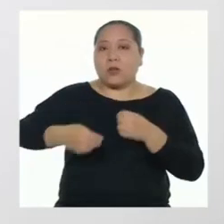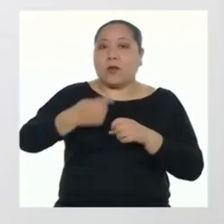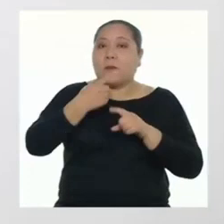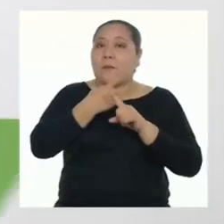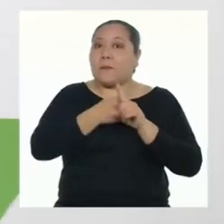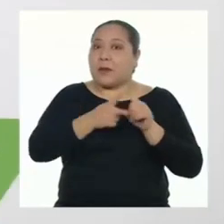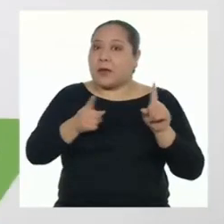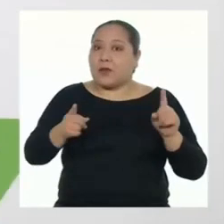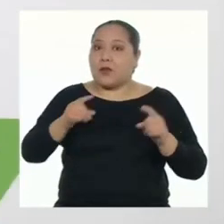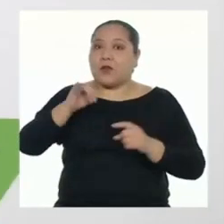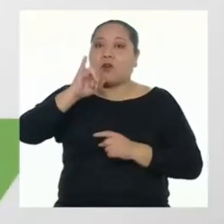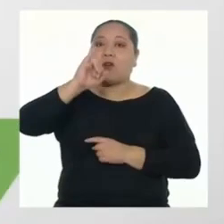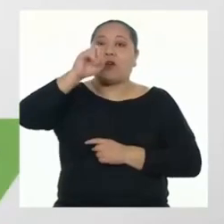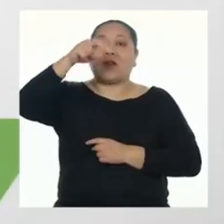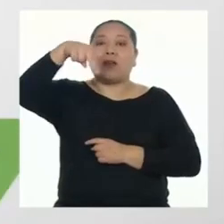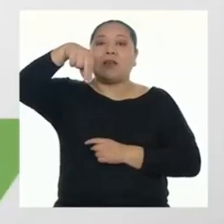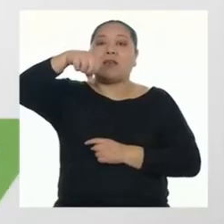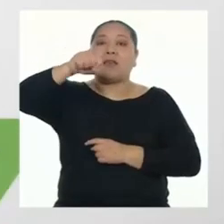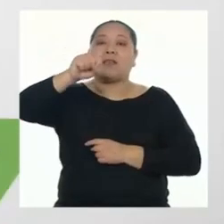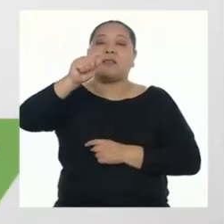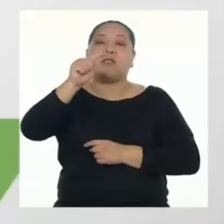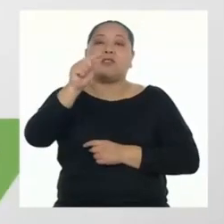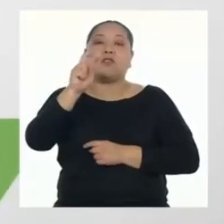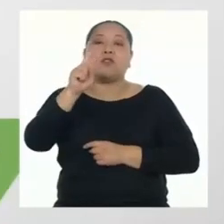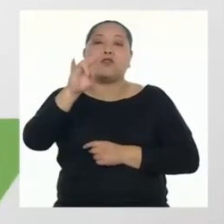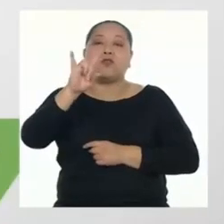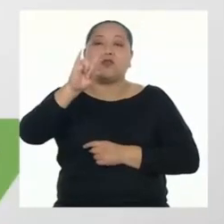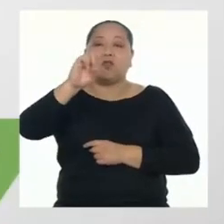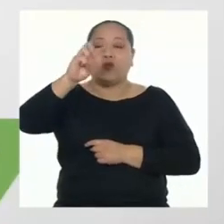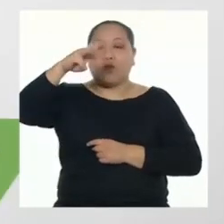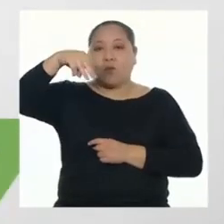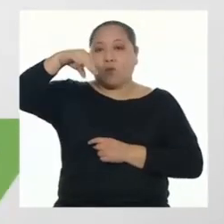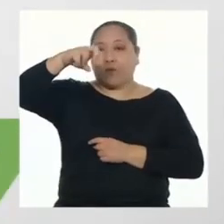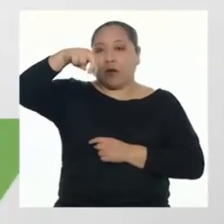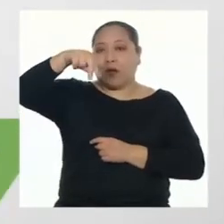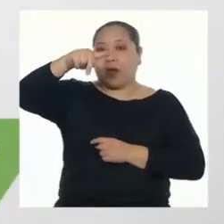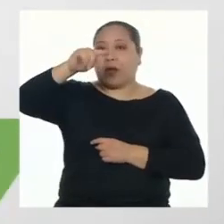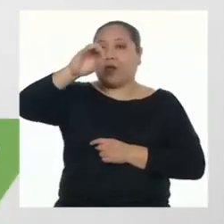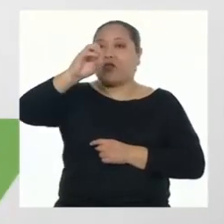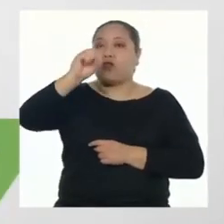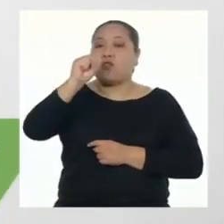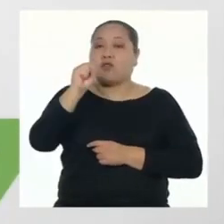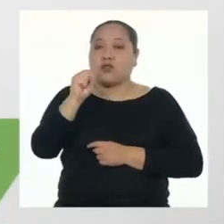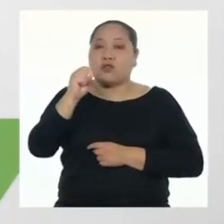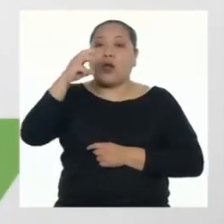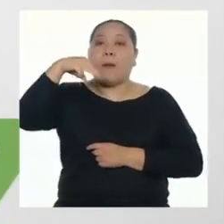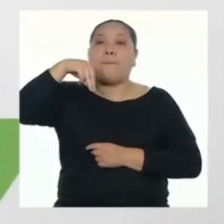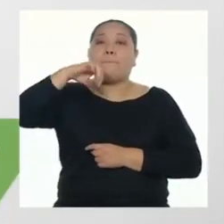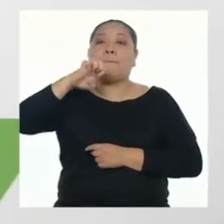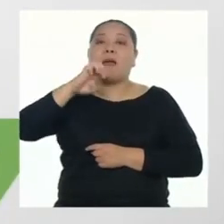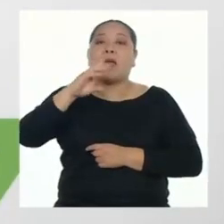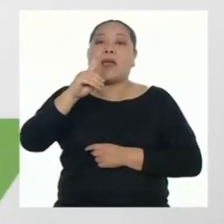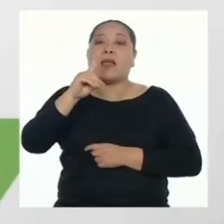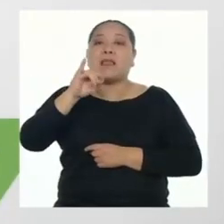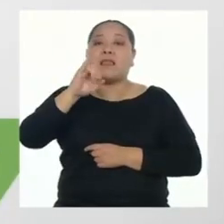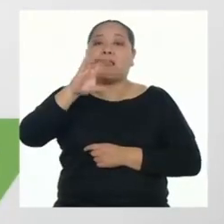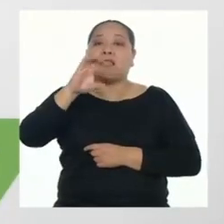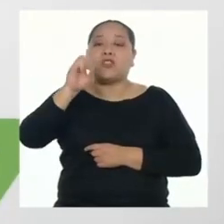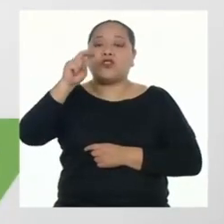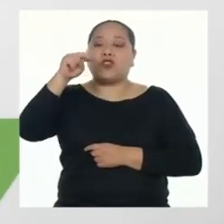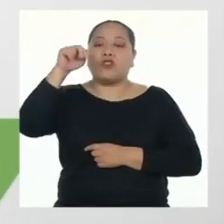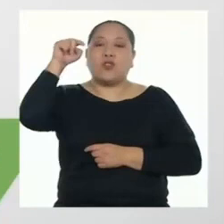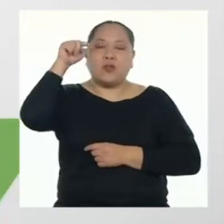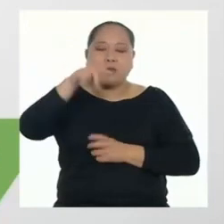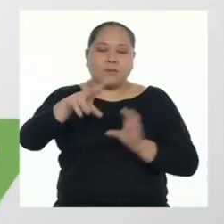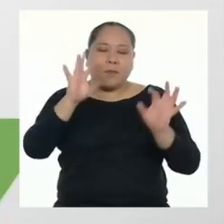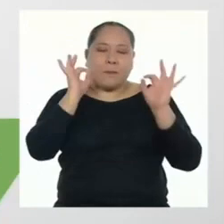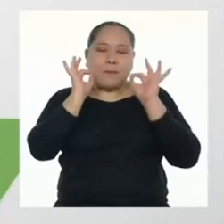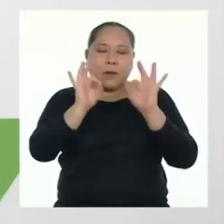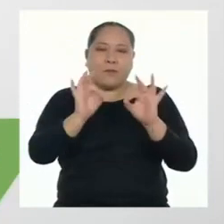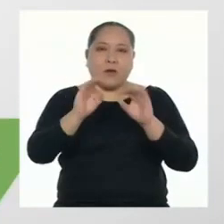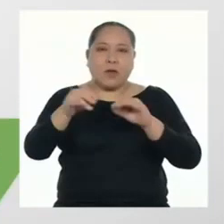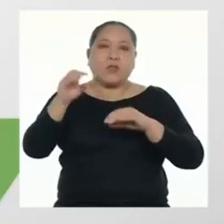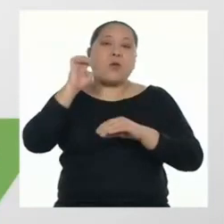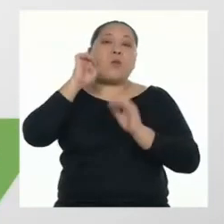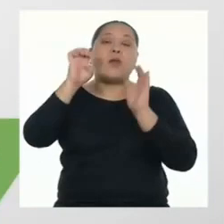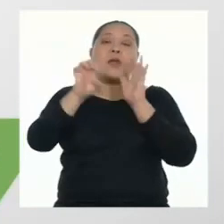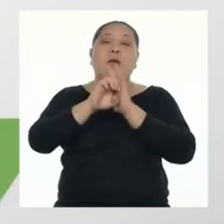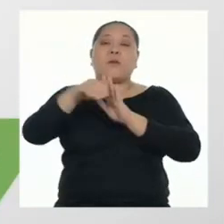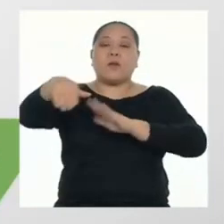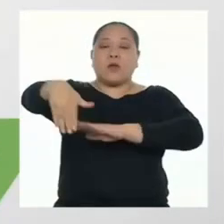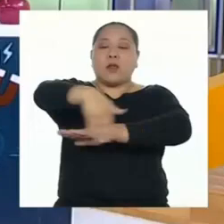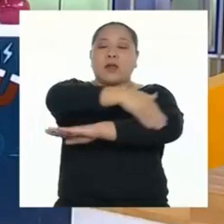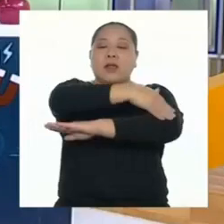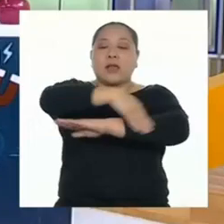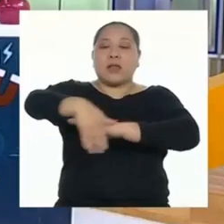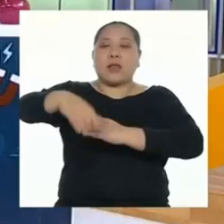en cambio, los instrumentos de medición son los que nos permiten realizar las mediciones para obtener las medidas exactas, como la regla y el